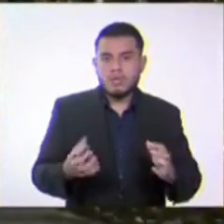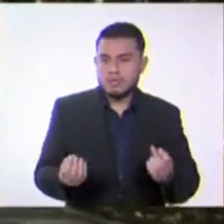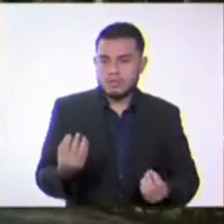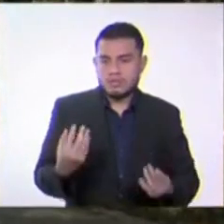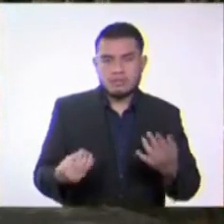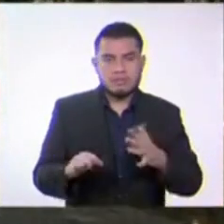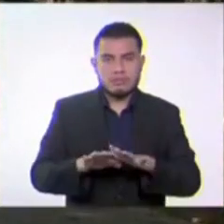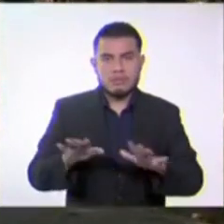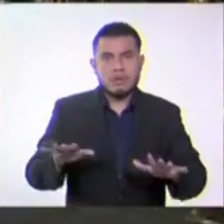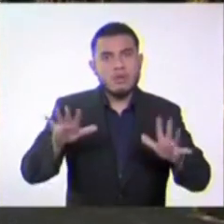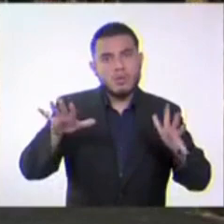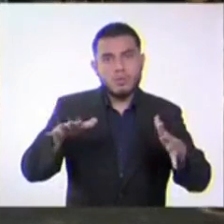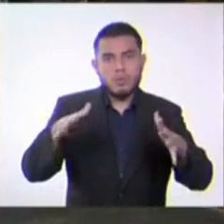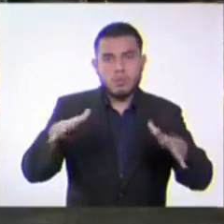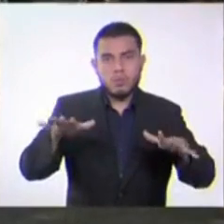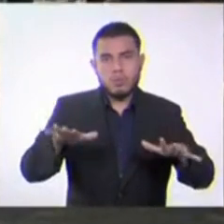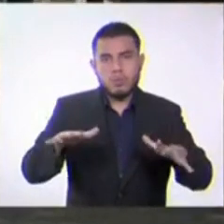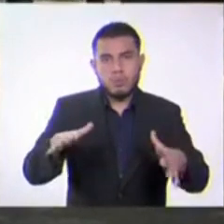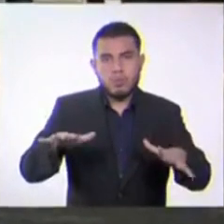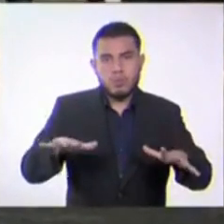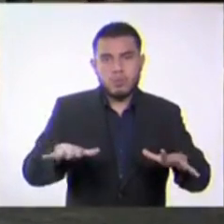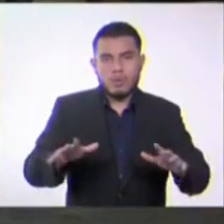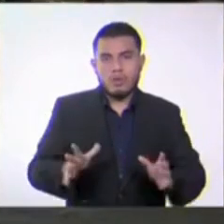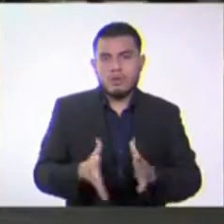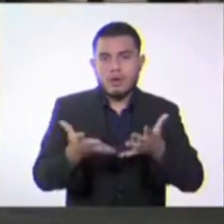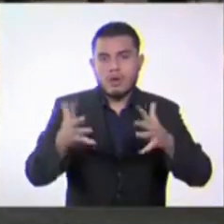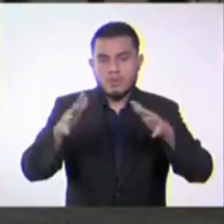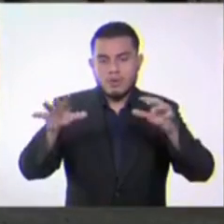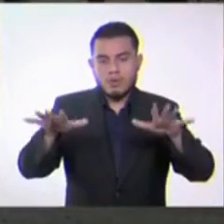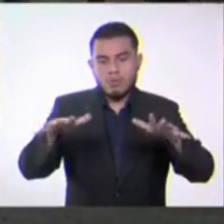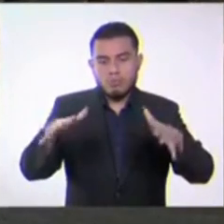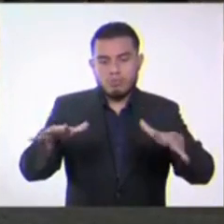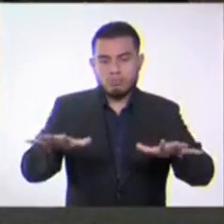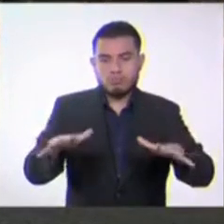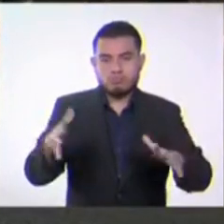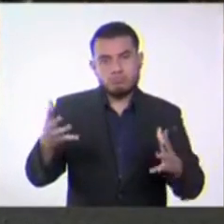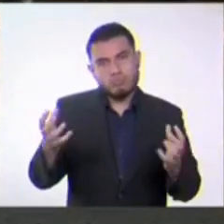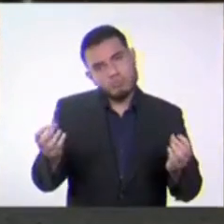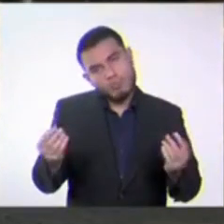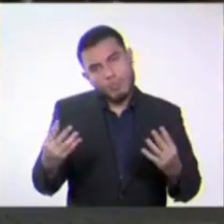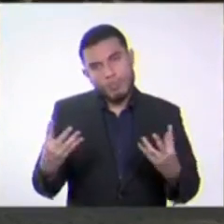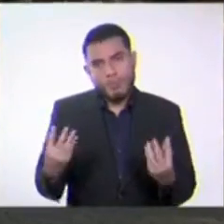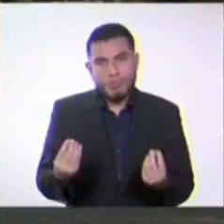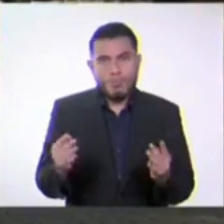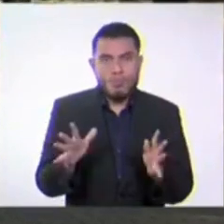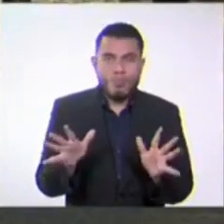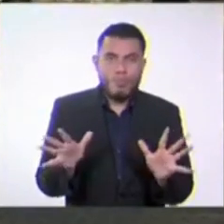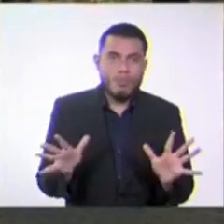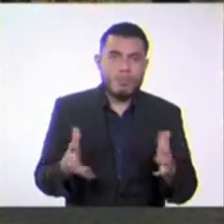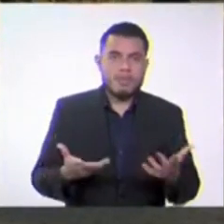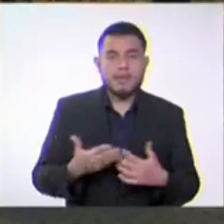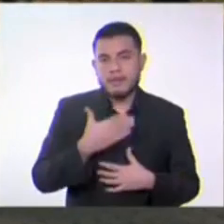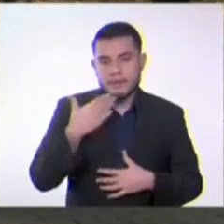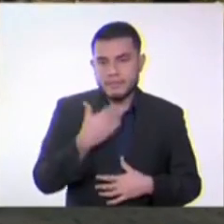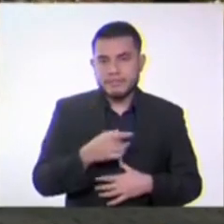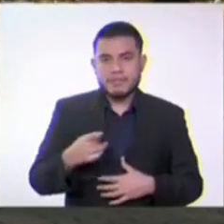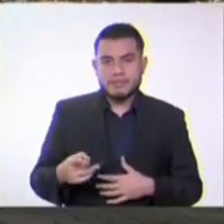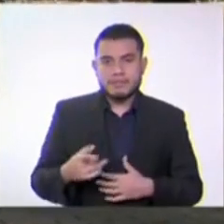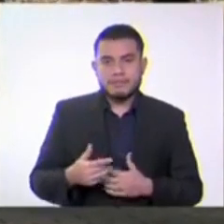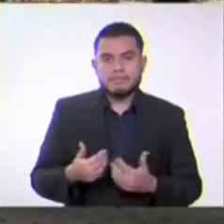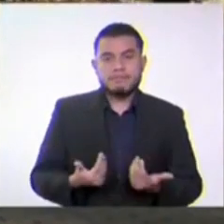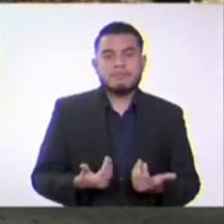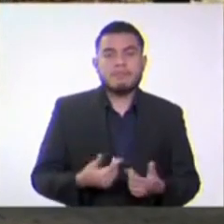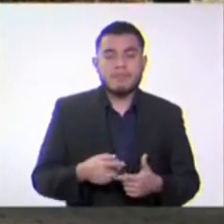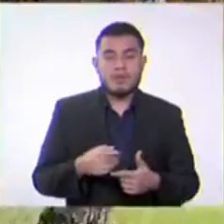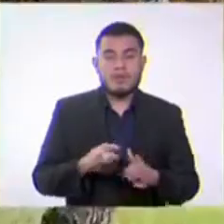el inicio al otoño. ¿Qué ocurre en esta época del año aparte de la división de las 12